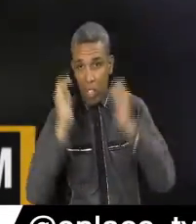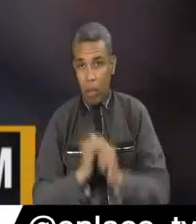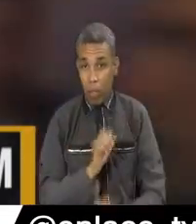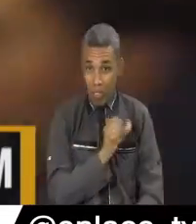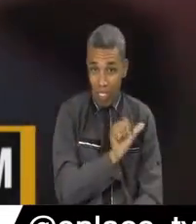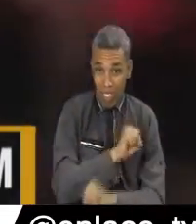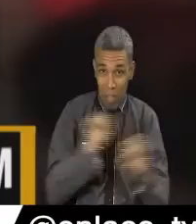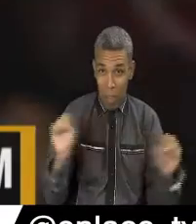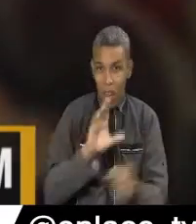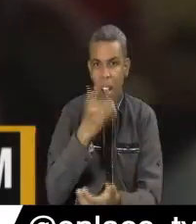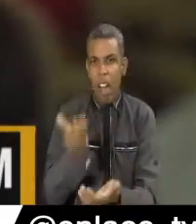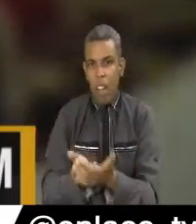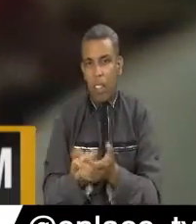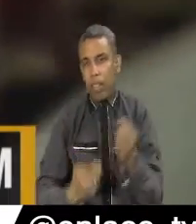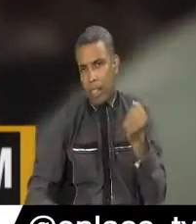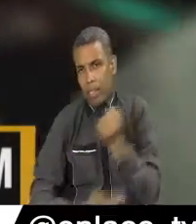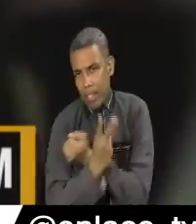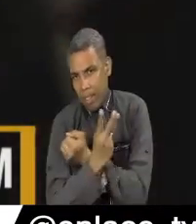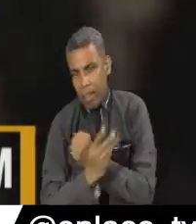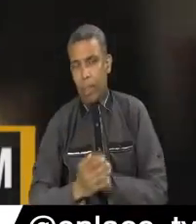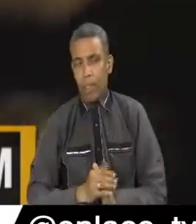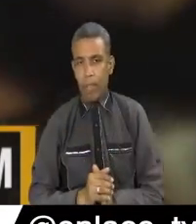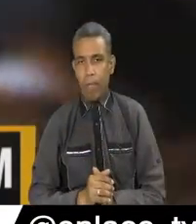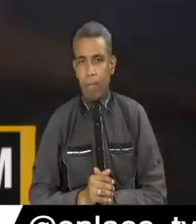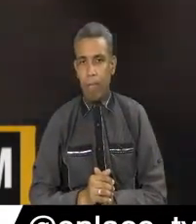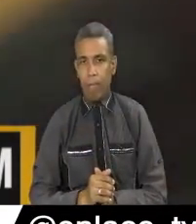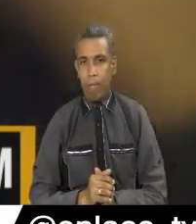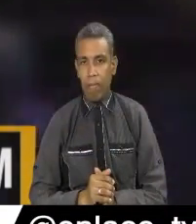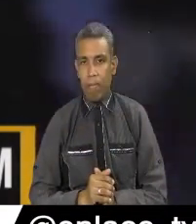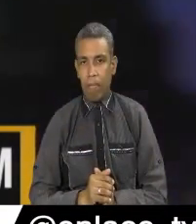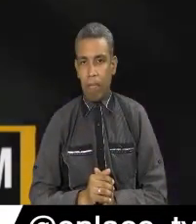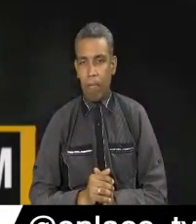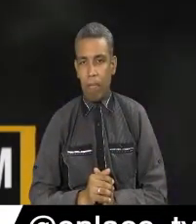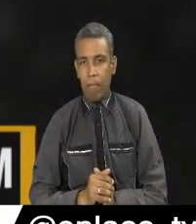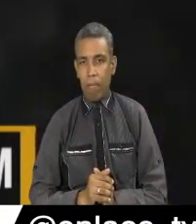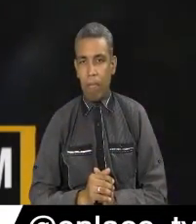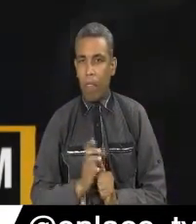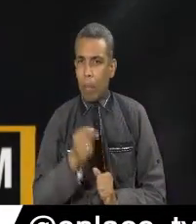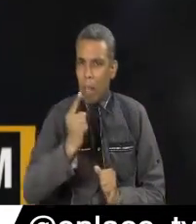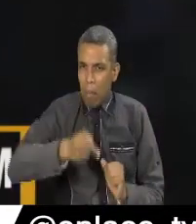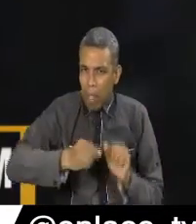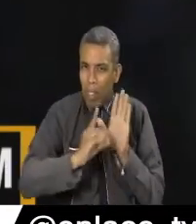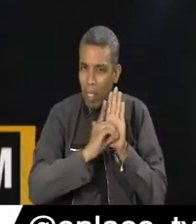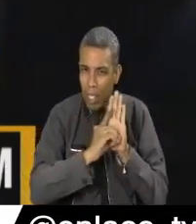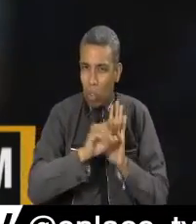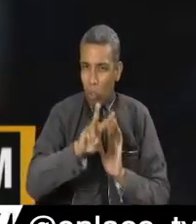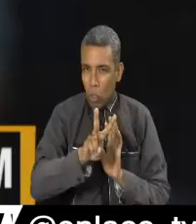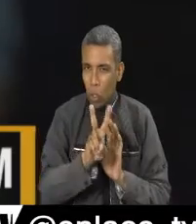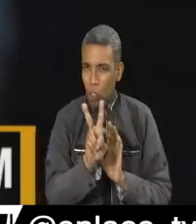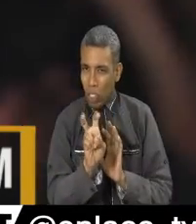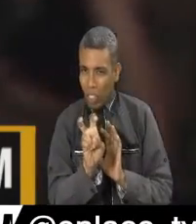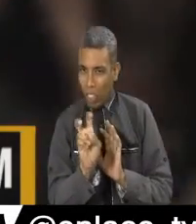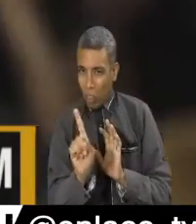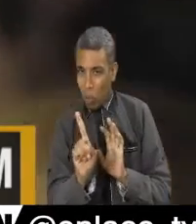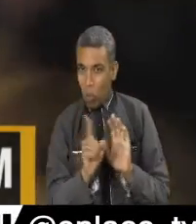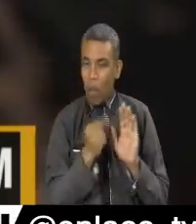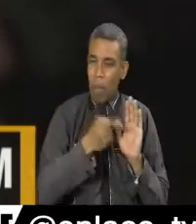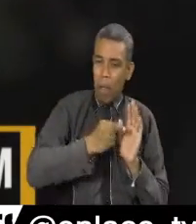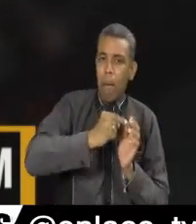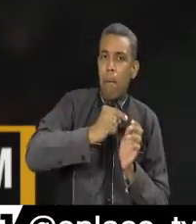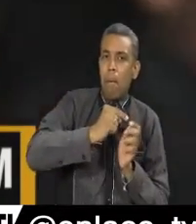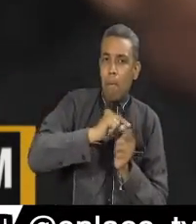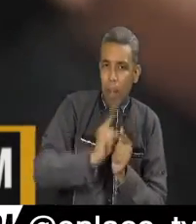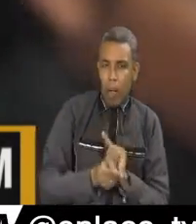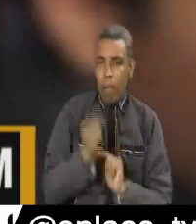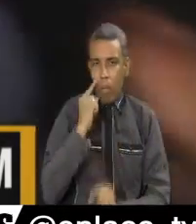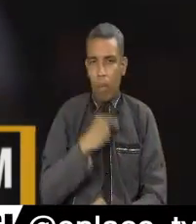de la mañana hasta las 3 de la madrugada del siguiente día. Entre tanto, el decreto 271 modificó que el primer sábado y el tercero